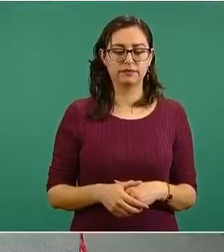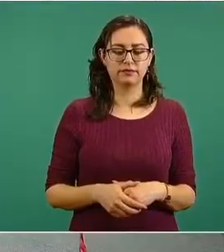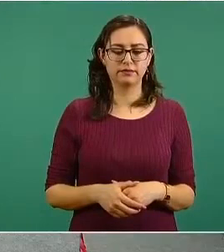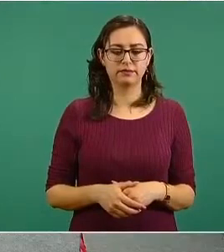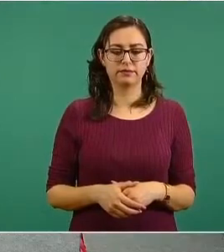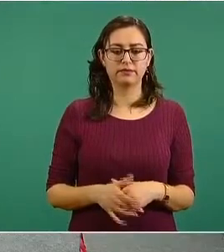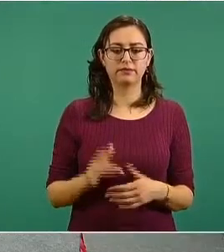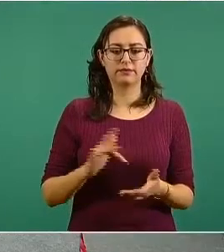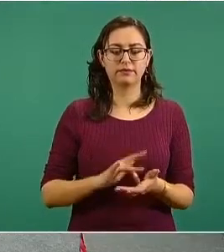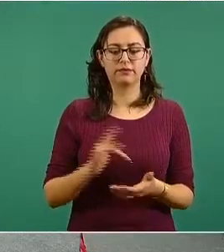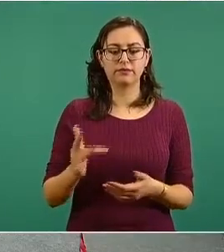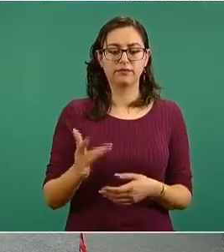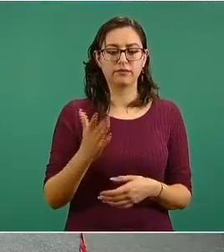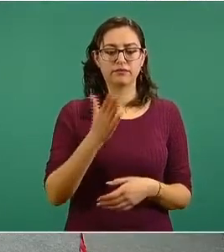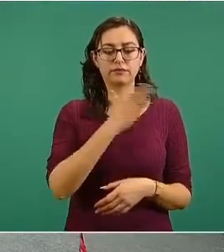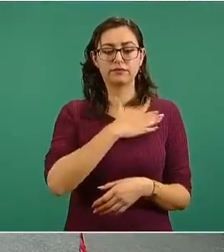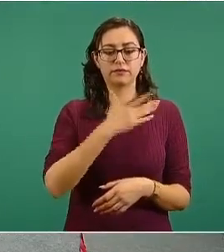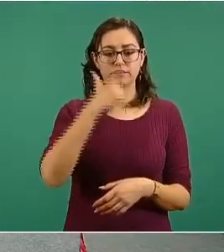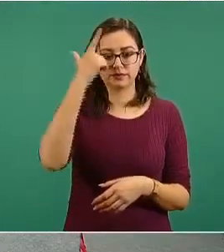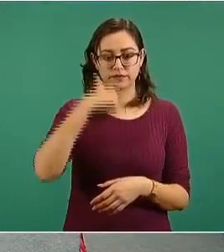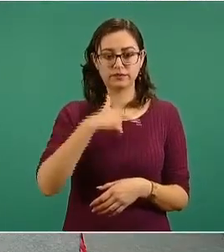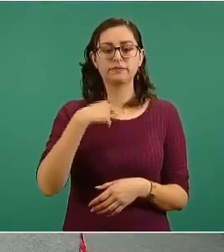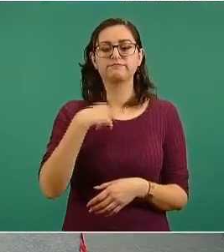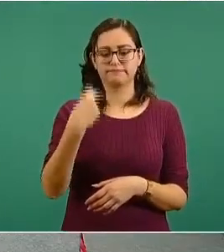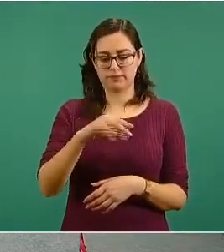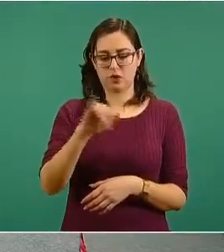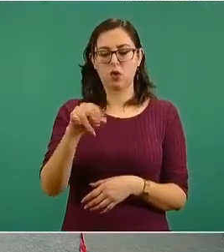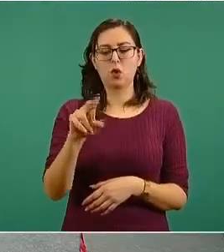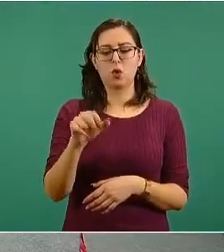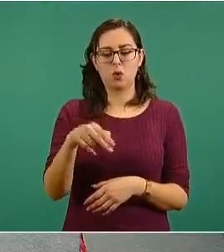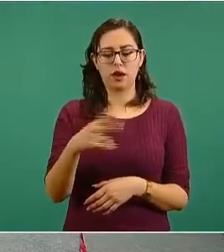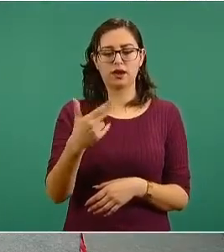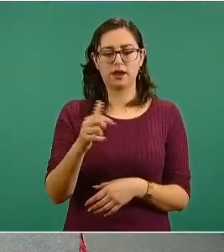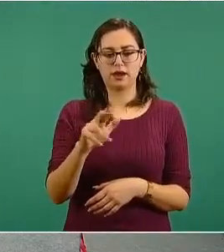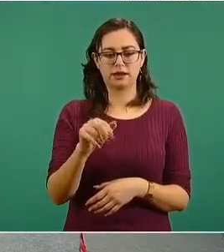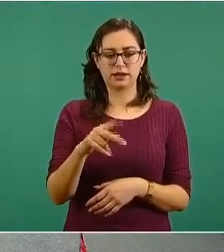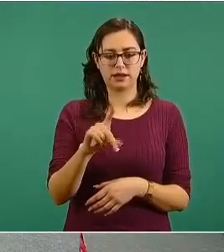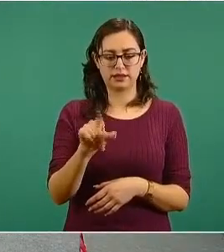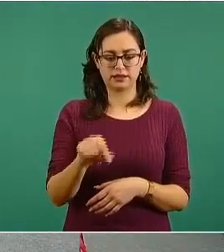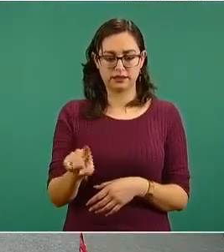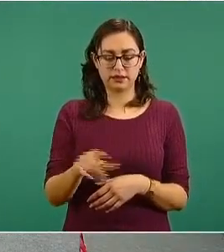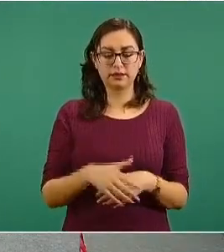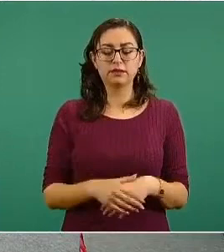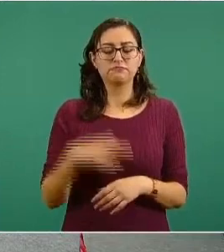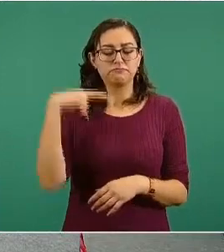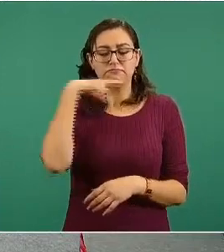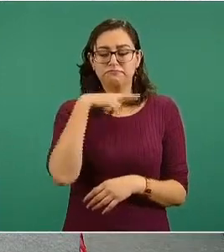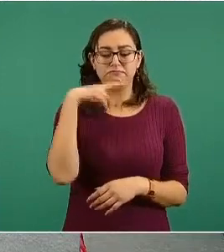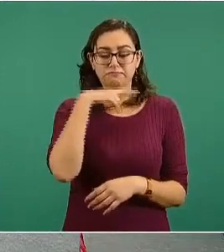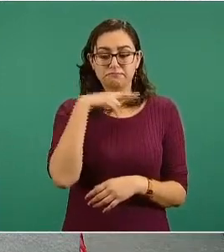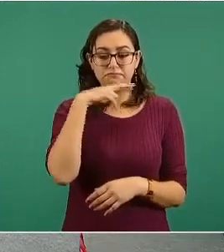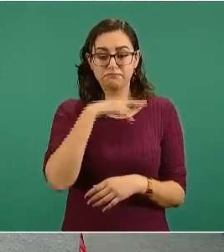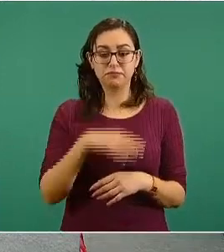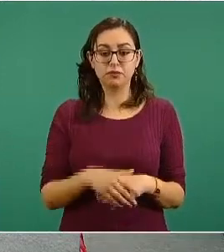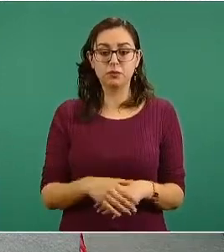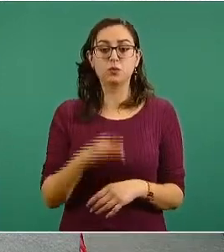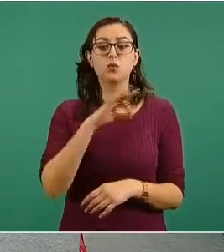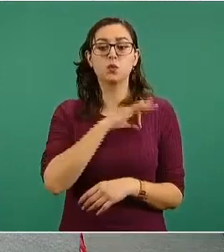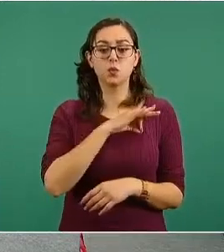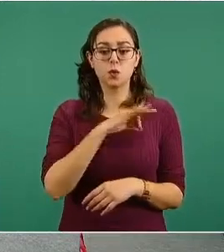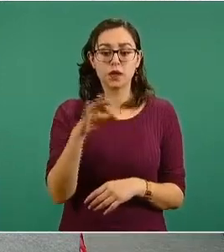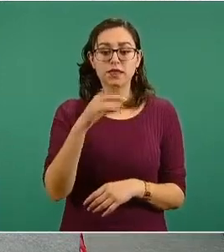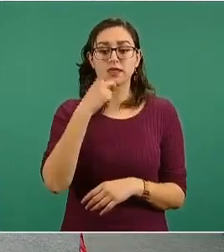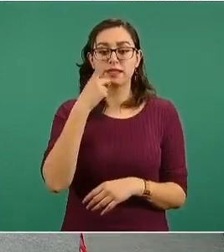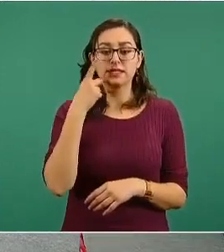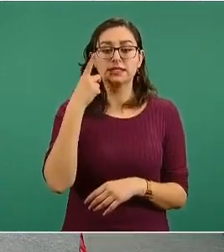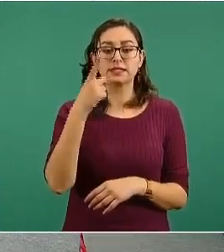Gracias, muy buenas noches, doctor Juan Hernández del Periódico Basta, de Grupo Cantón. Rápidamente, nada más si nos puede repetir, por favor, los estados que están